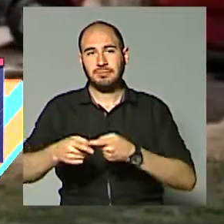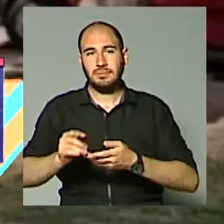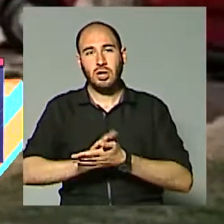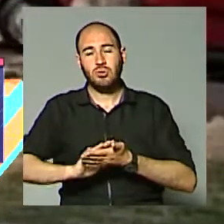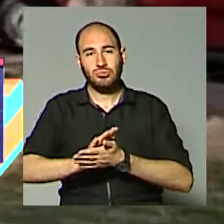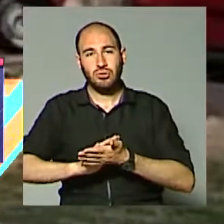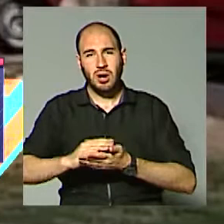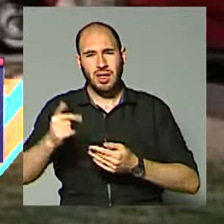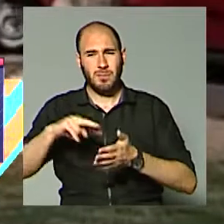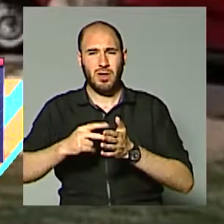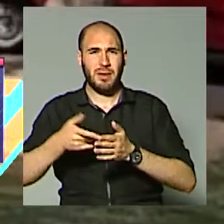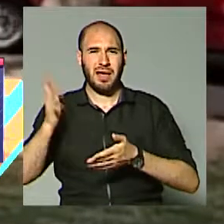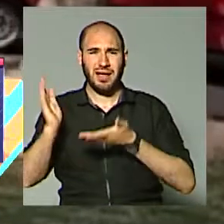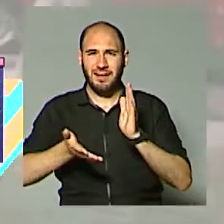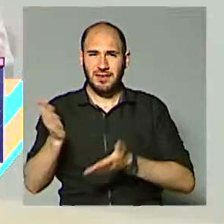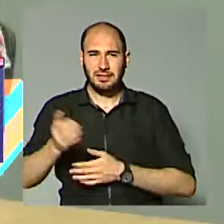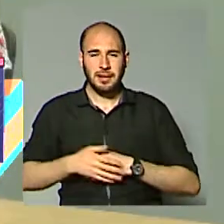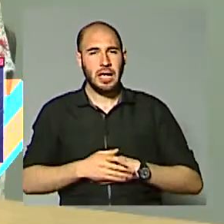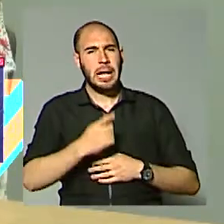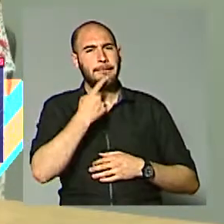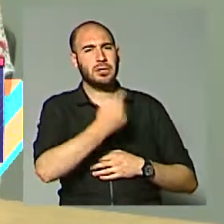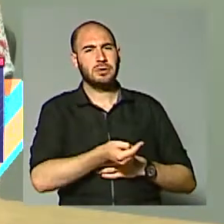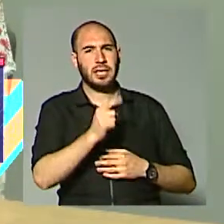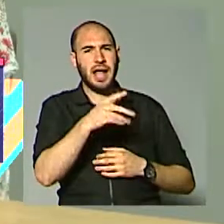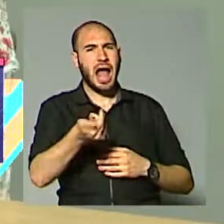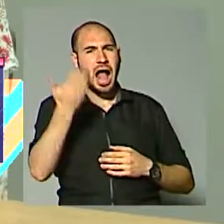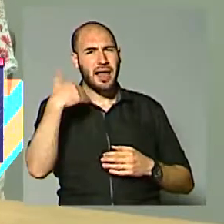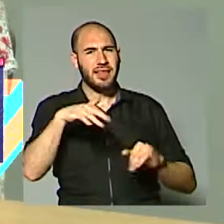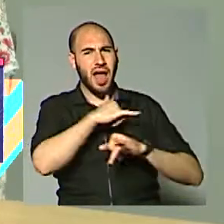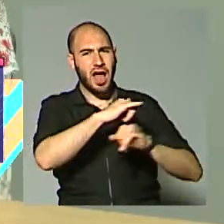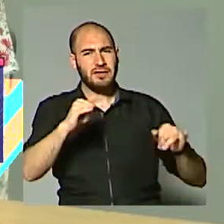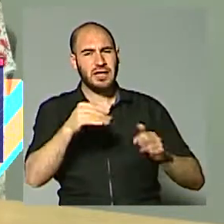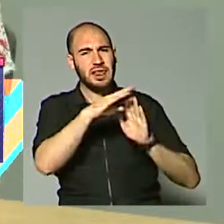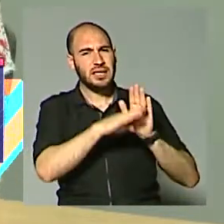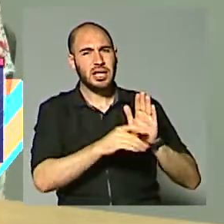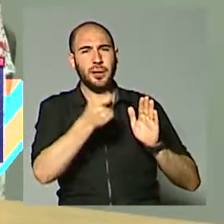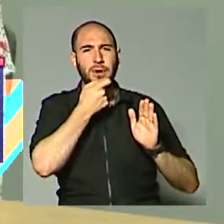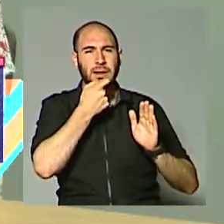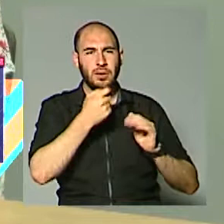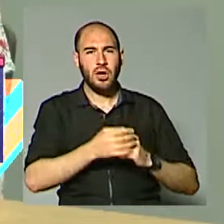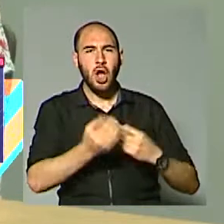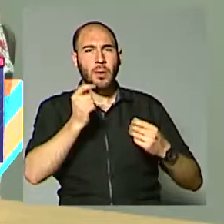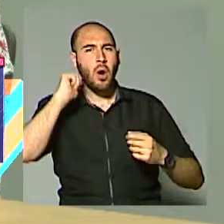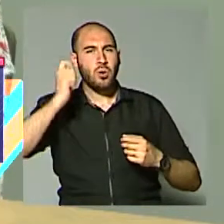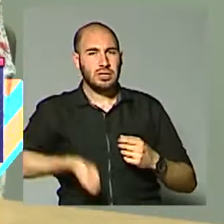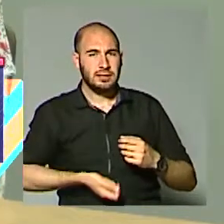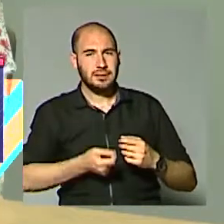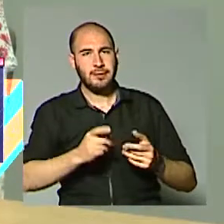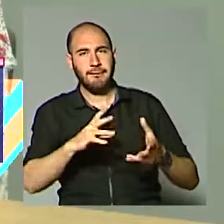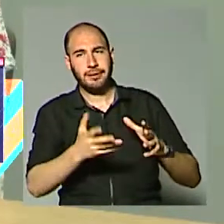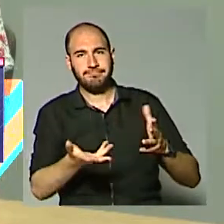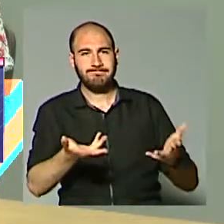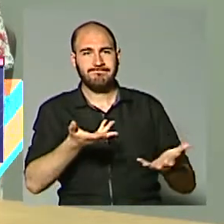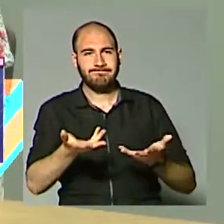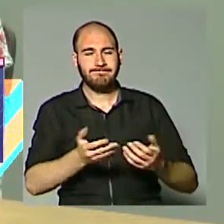la magnitud de estos flagelos. Silvina, hace algunos días se conocían detalles, por ejemplo, de cómo la justicia de alguna manera